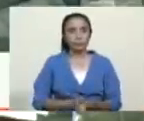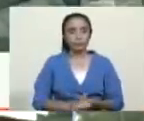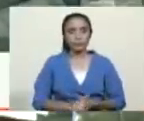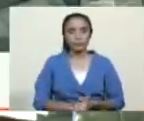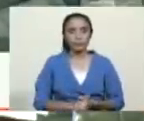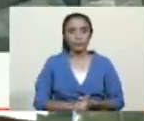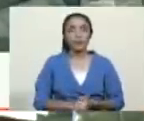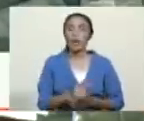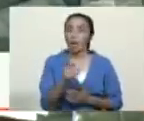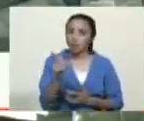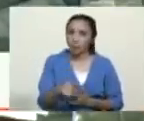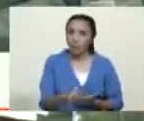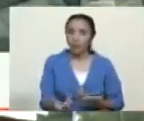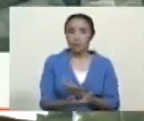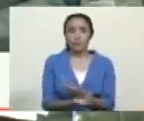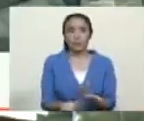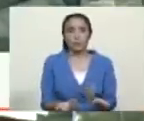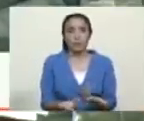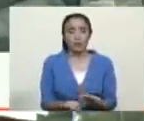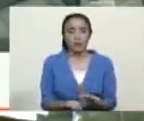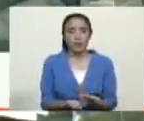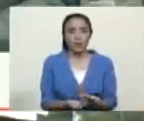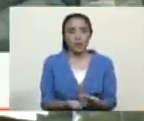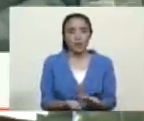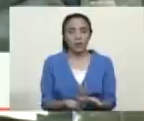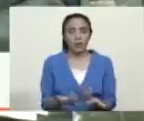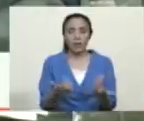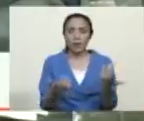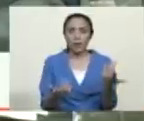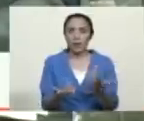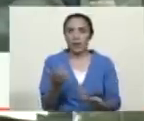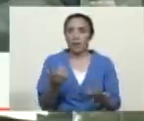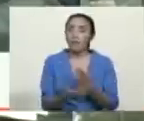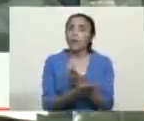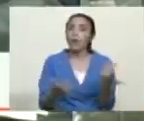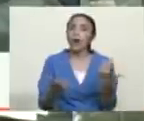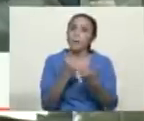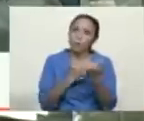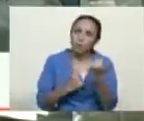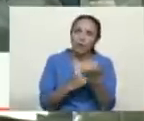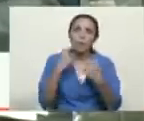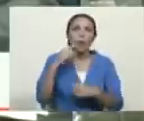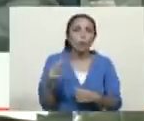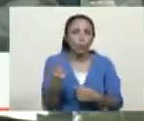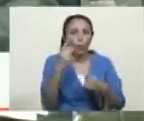saludamos el llamado del mecanismo de Montevideo.